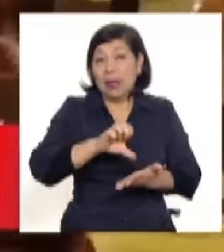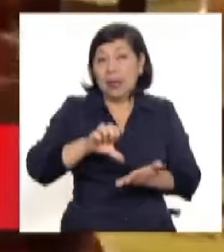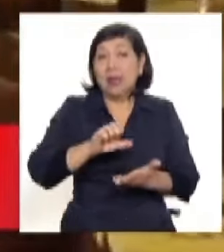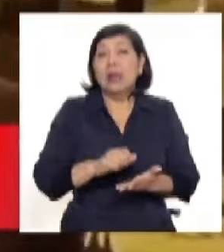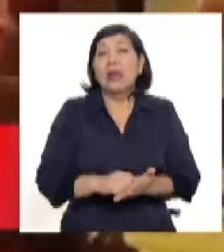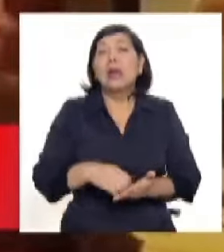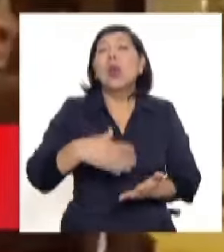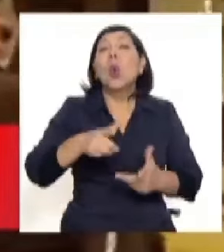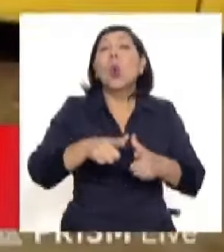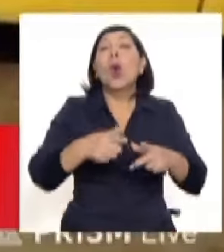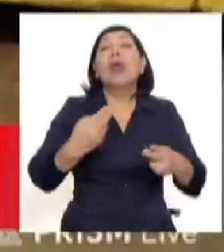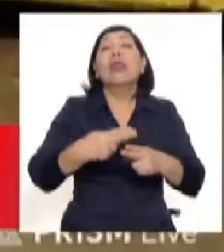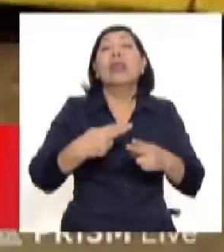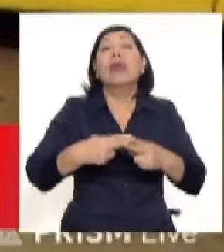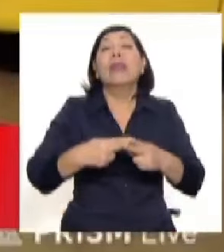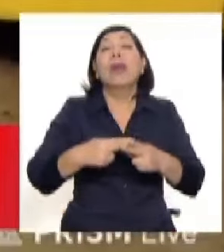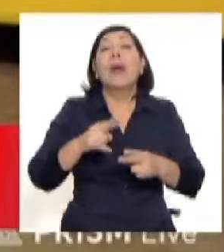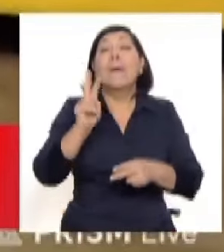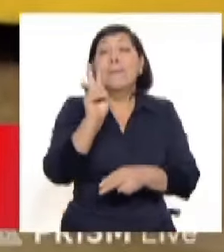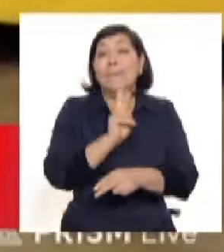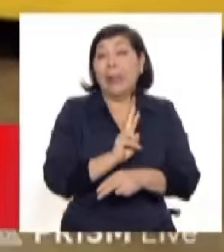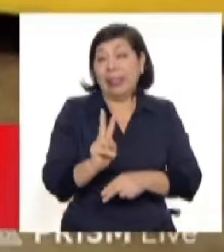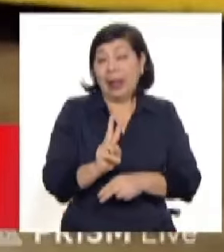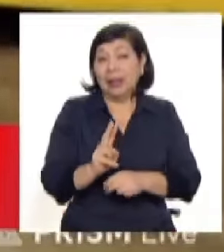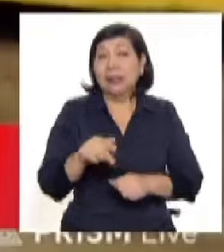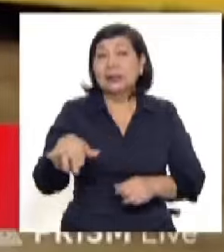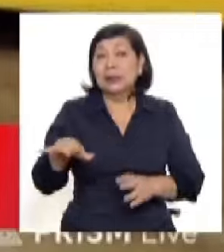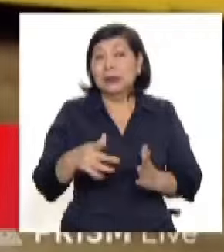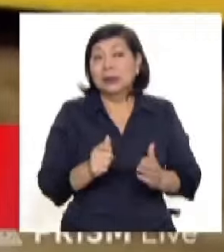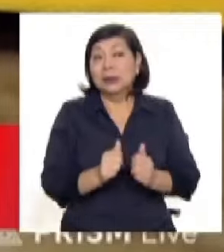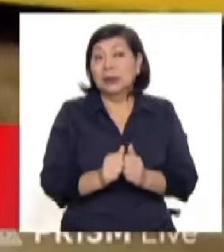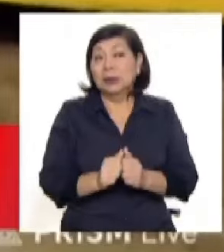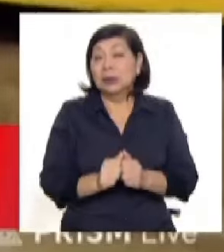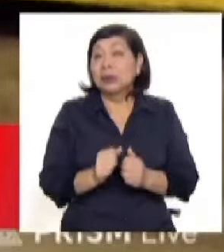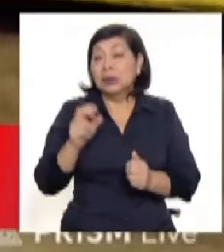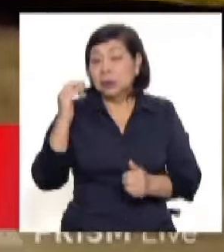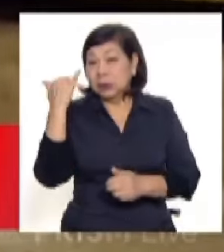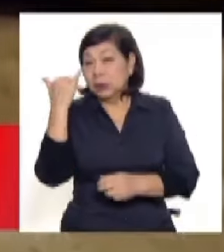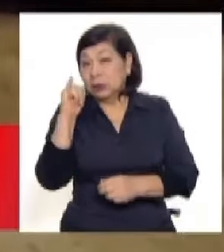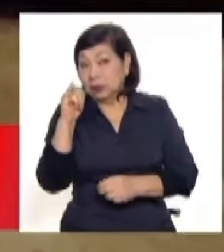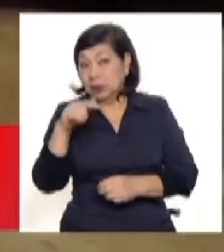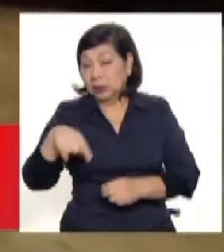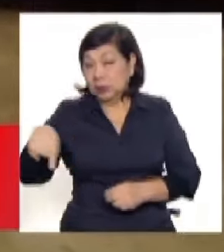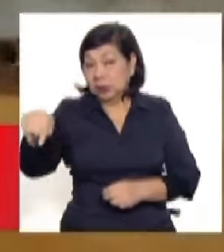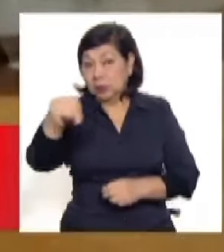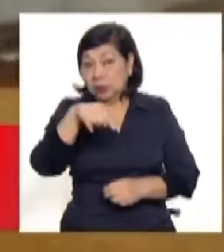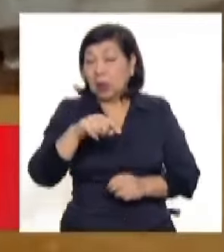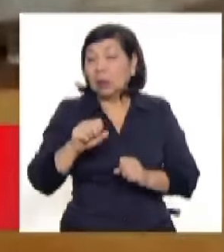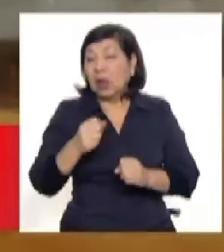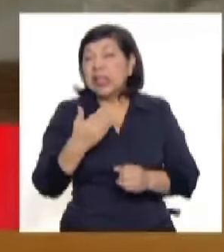de Pachacutic en Ventanilla. Familiares de la víctima esperan que con ayuda de las cámaras de seguridad del